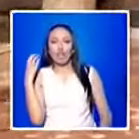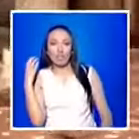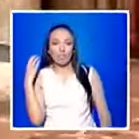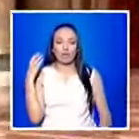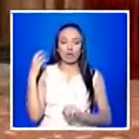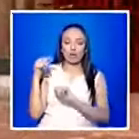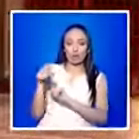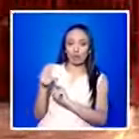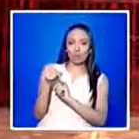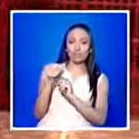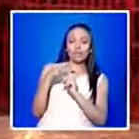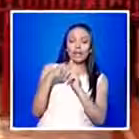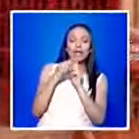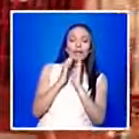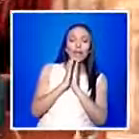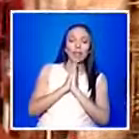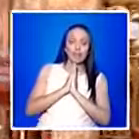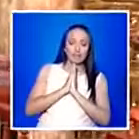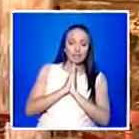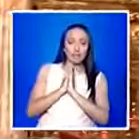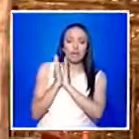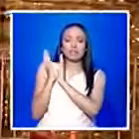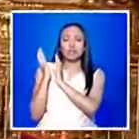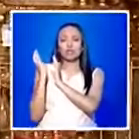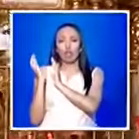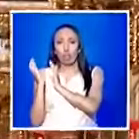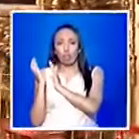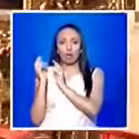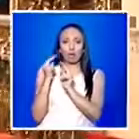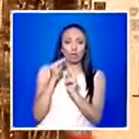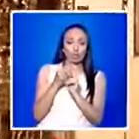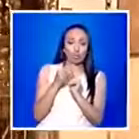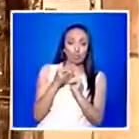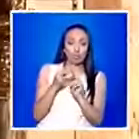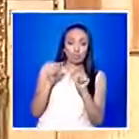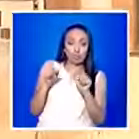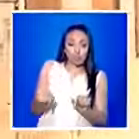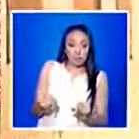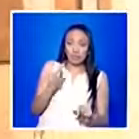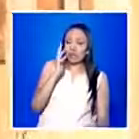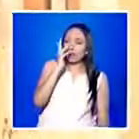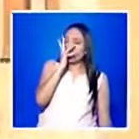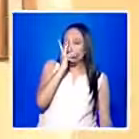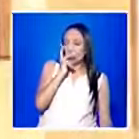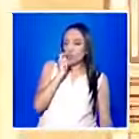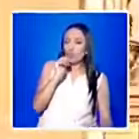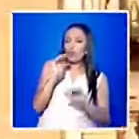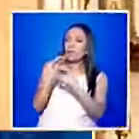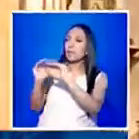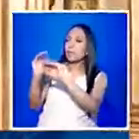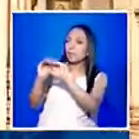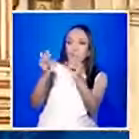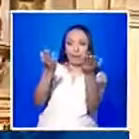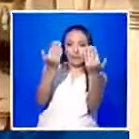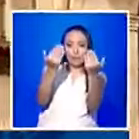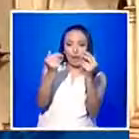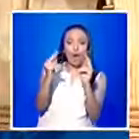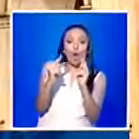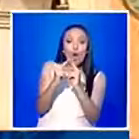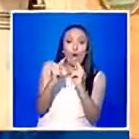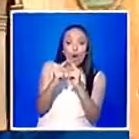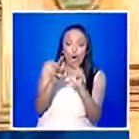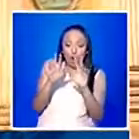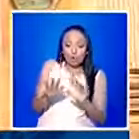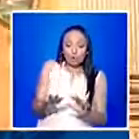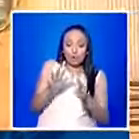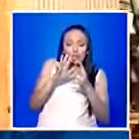como ustedes pueden observar, que invita a turistas, tanto nacionales como extranjeros, a conocer más de las historias